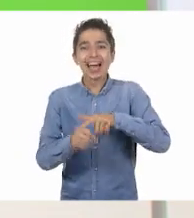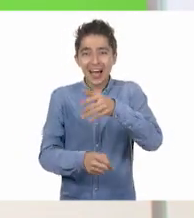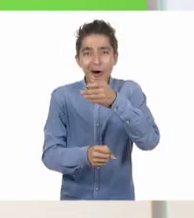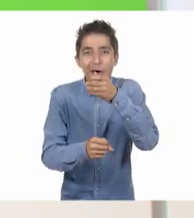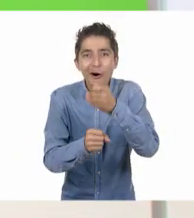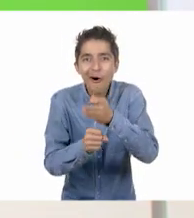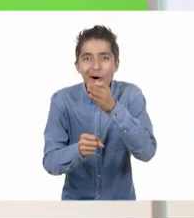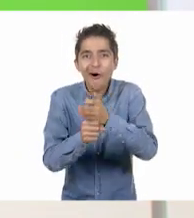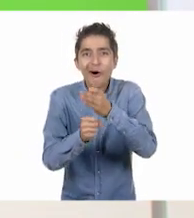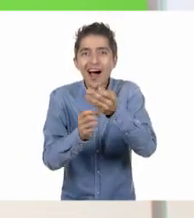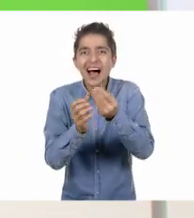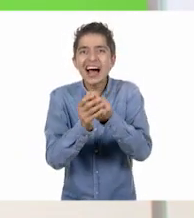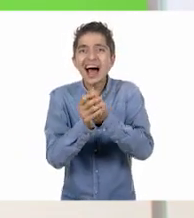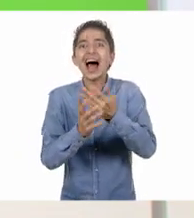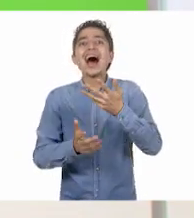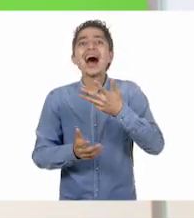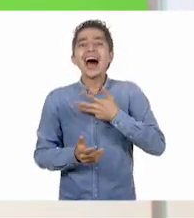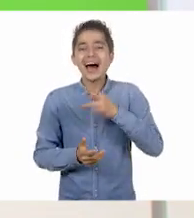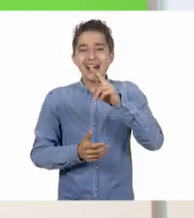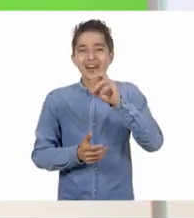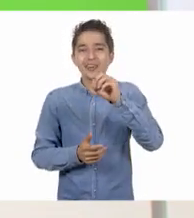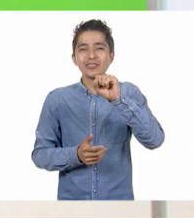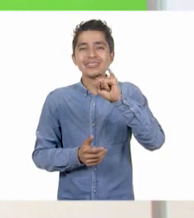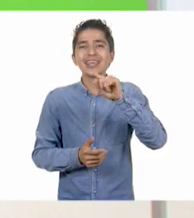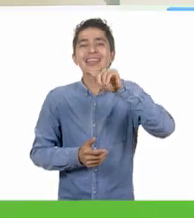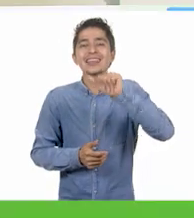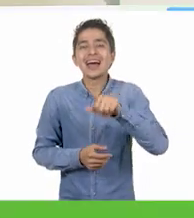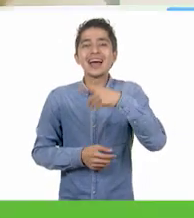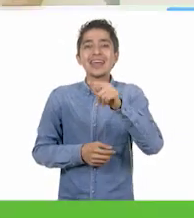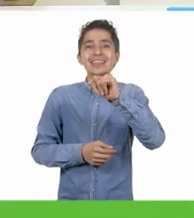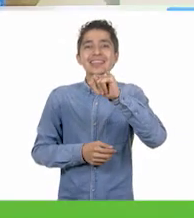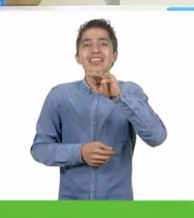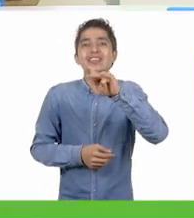en el programa va a estar Rosita y Tito.